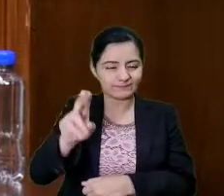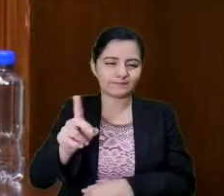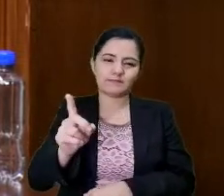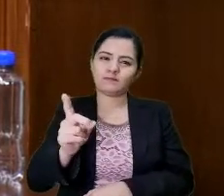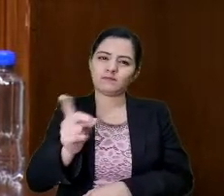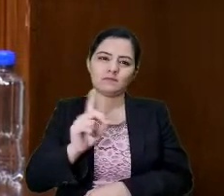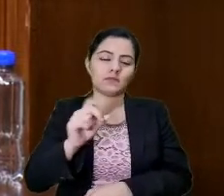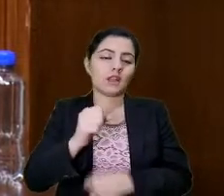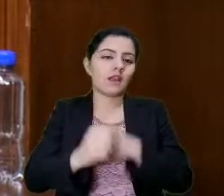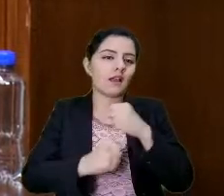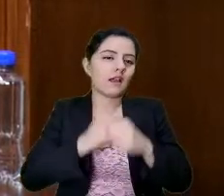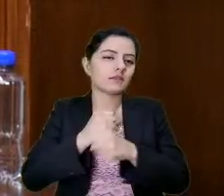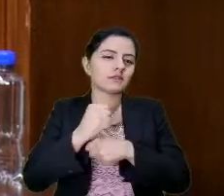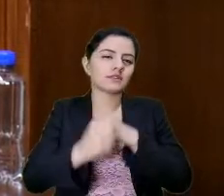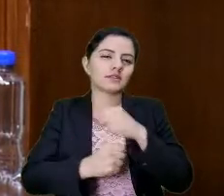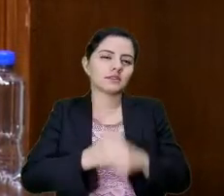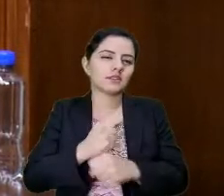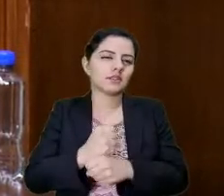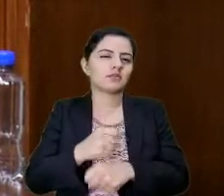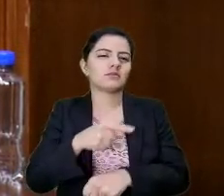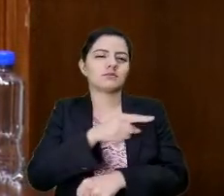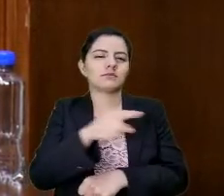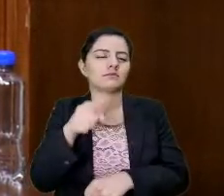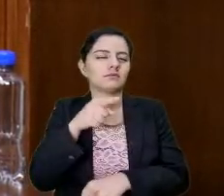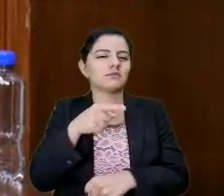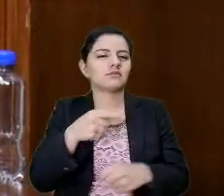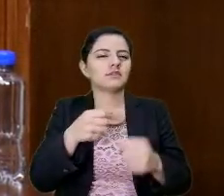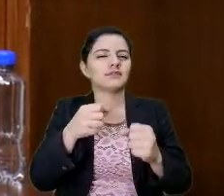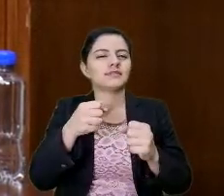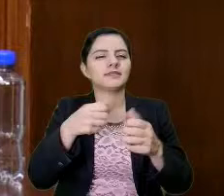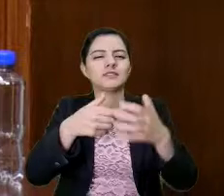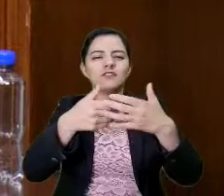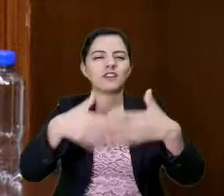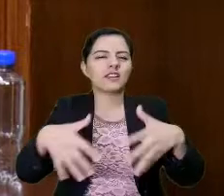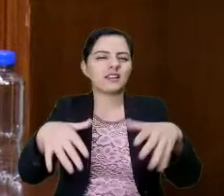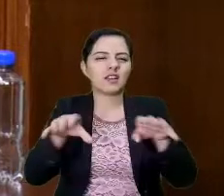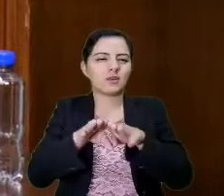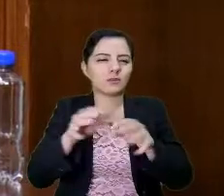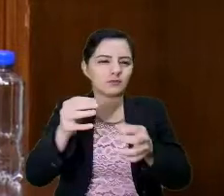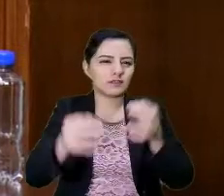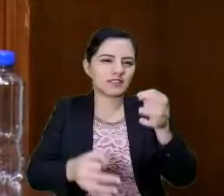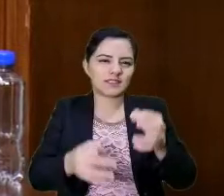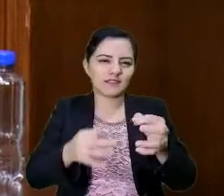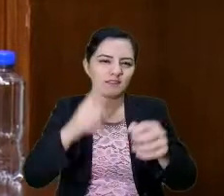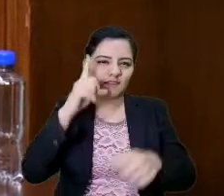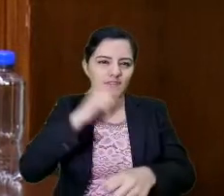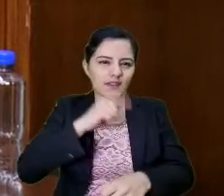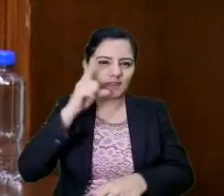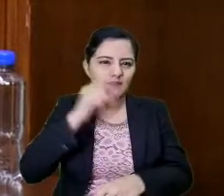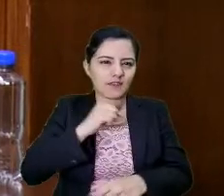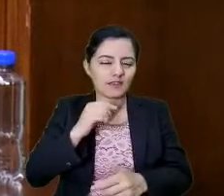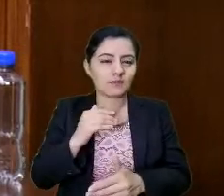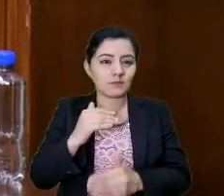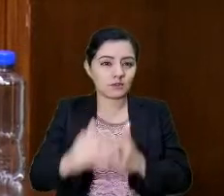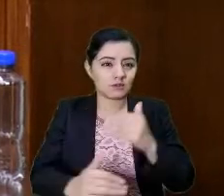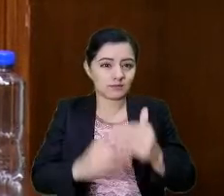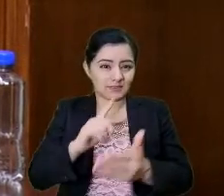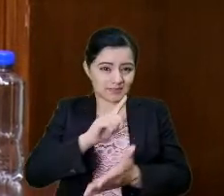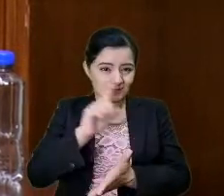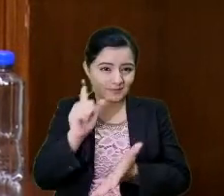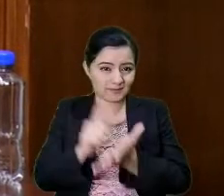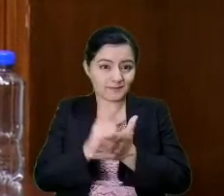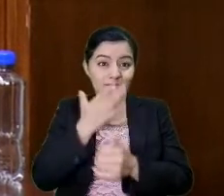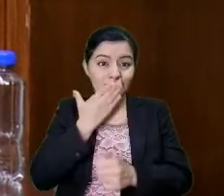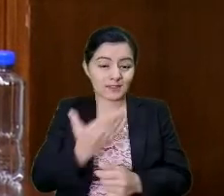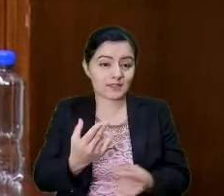sistema de poder judicial con ciertas deficiencias que no permiten un proceso legal óptimo y